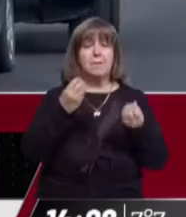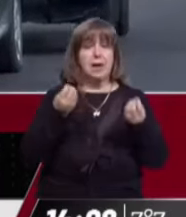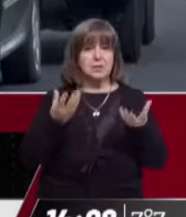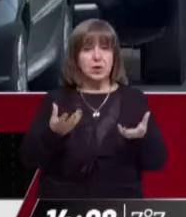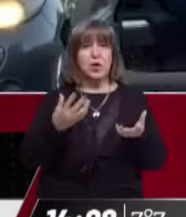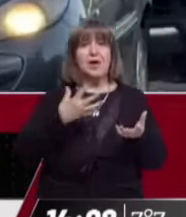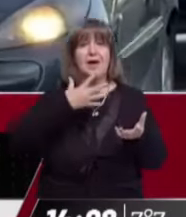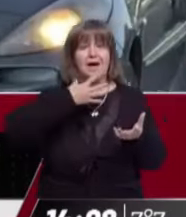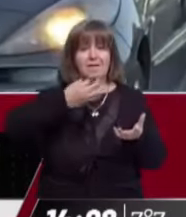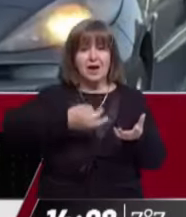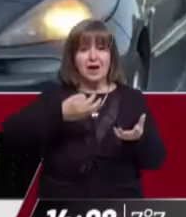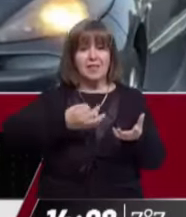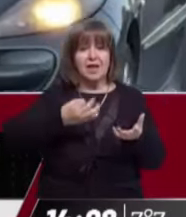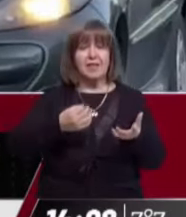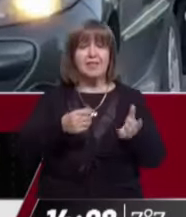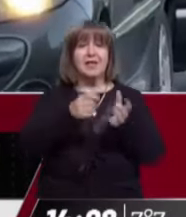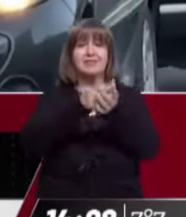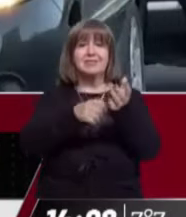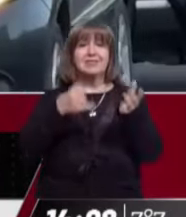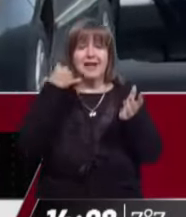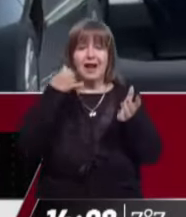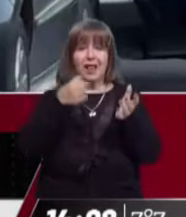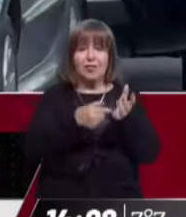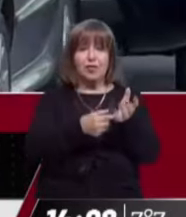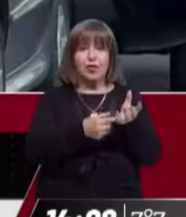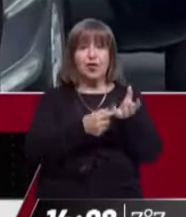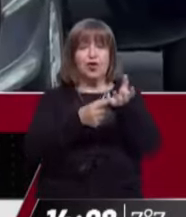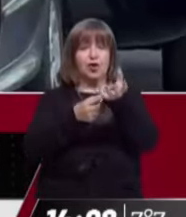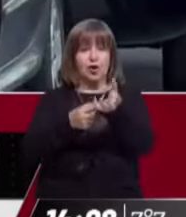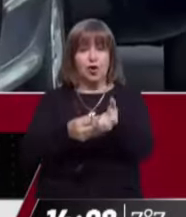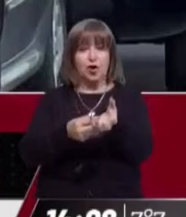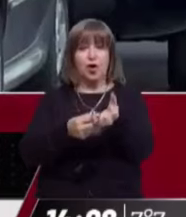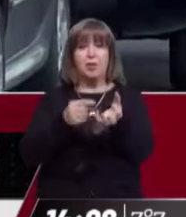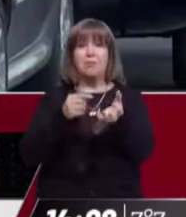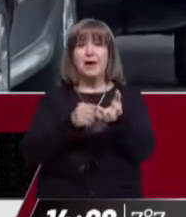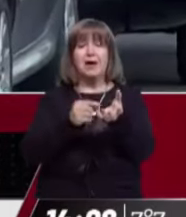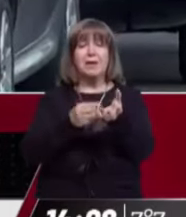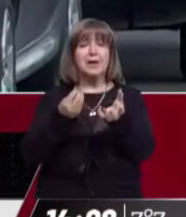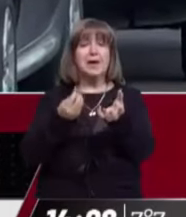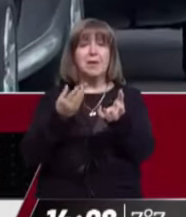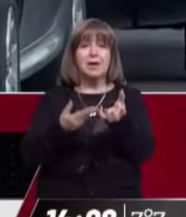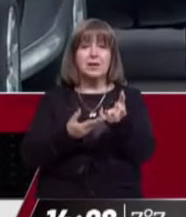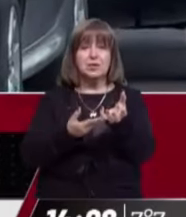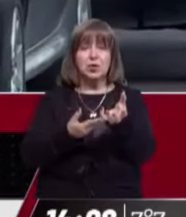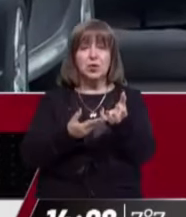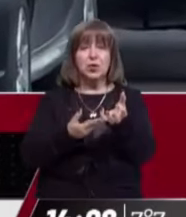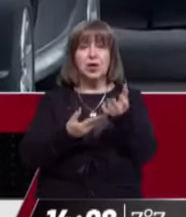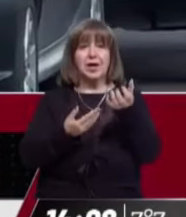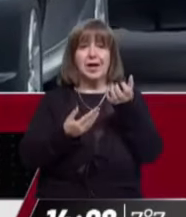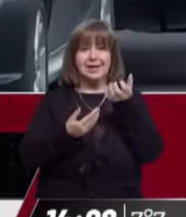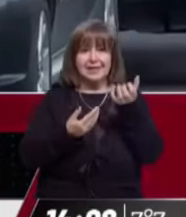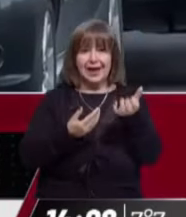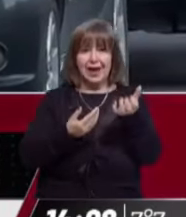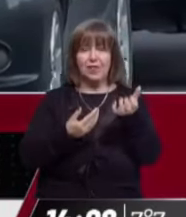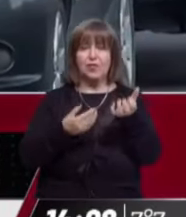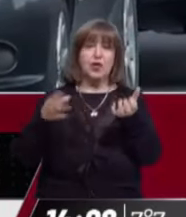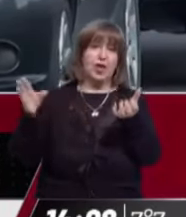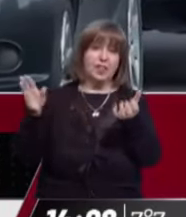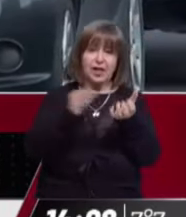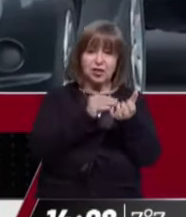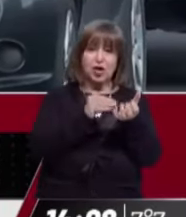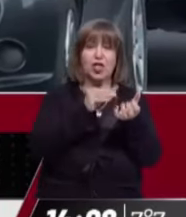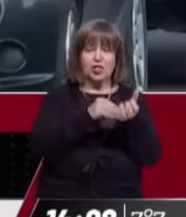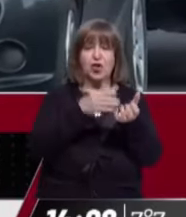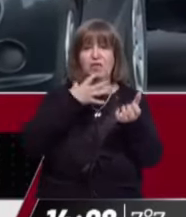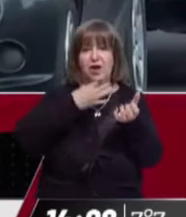sucedió aporte su teléfono para poder descifrar qué fue lo que pasó, porque en el teléfono de todos nosotros está la